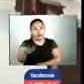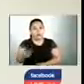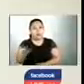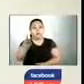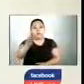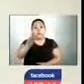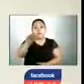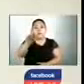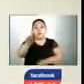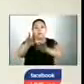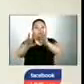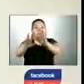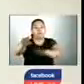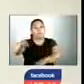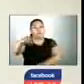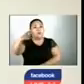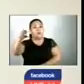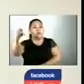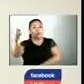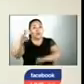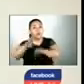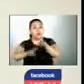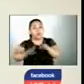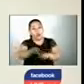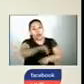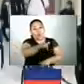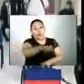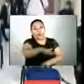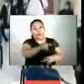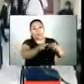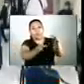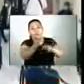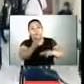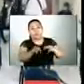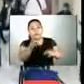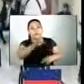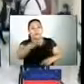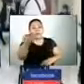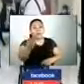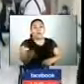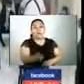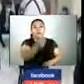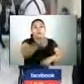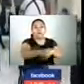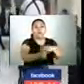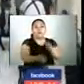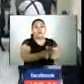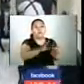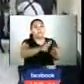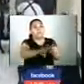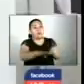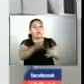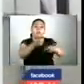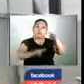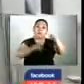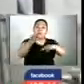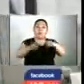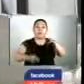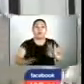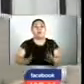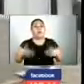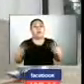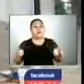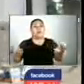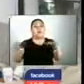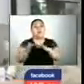218 mil dólares. El resto de la edificación tendrá que ser ejecutada por la nueva administración del Parlamento. Además,